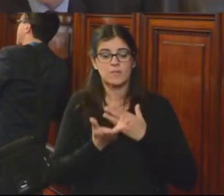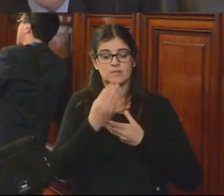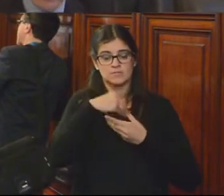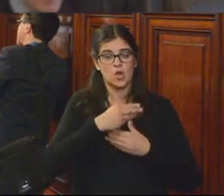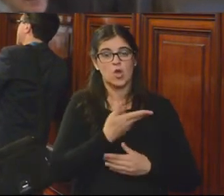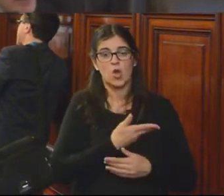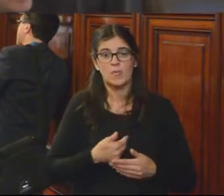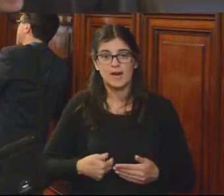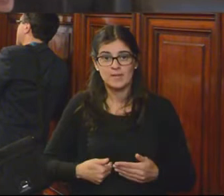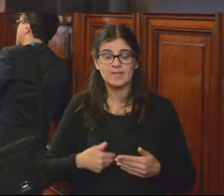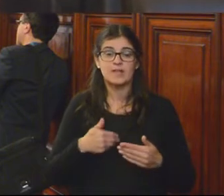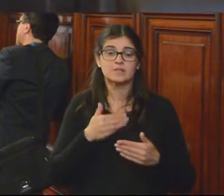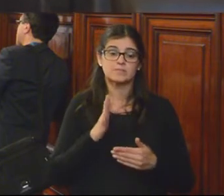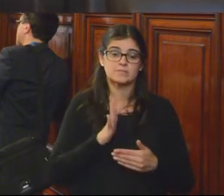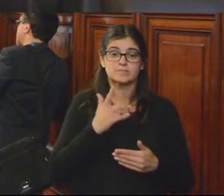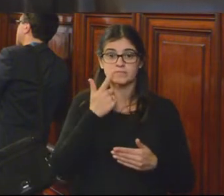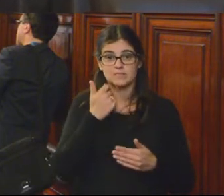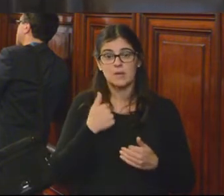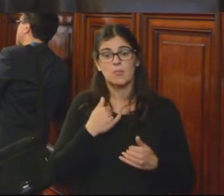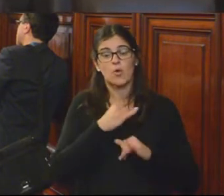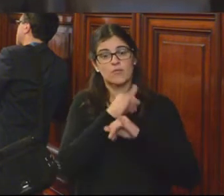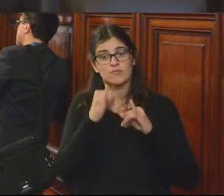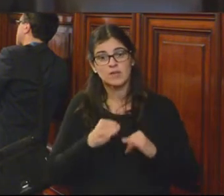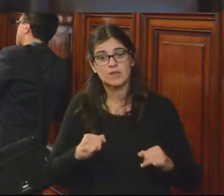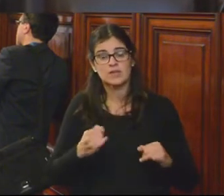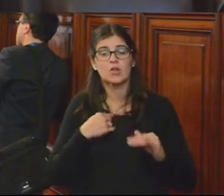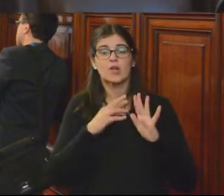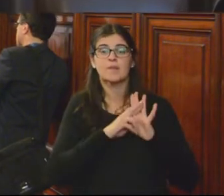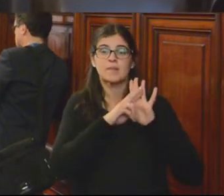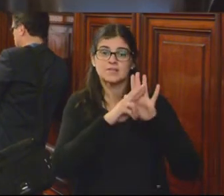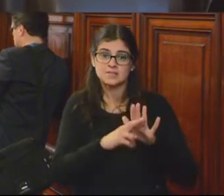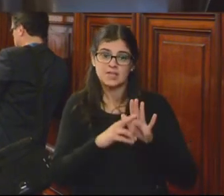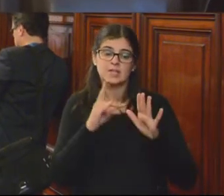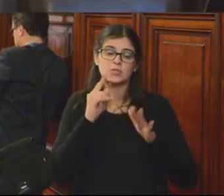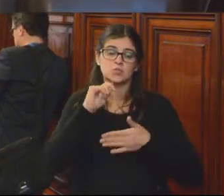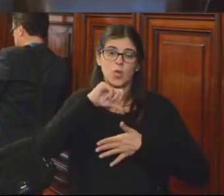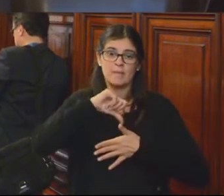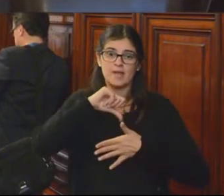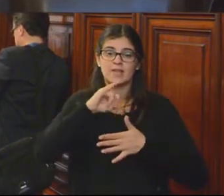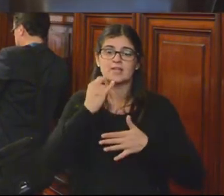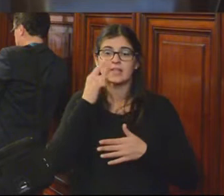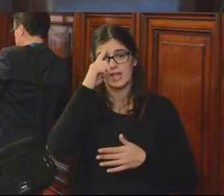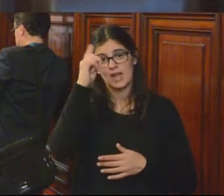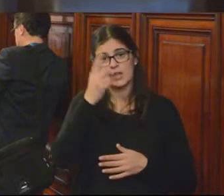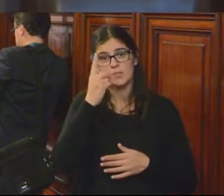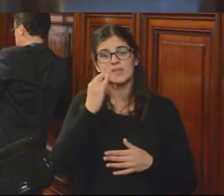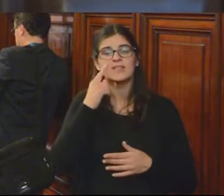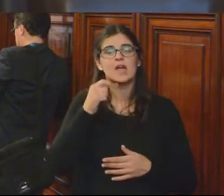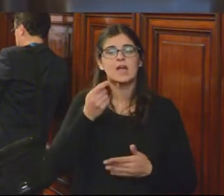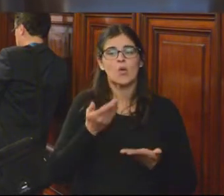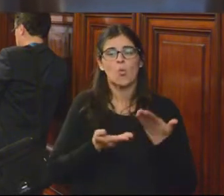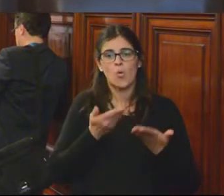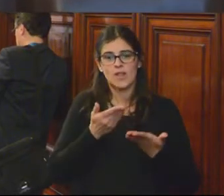gubernamental, señoras y señores, me llamo Federico Andreu Guzmán, soy representante para Sudamérica de la Comisión Internacional de Juristas,